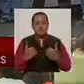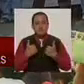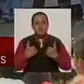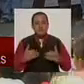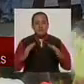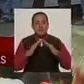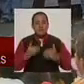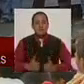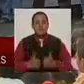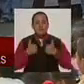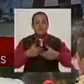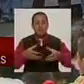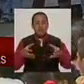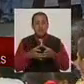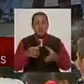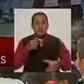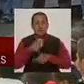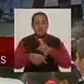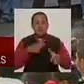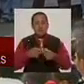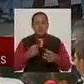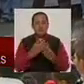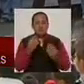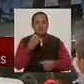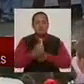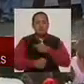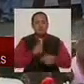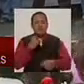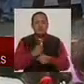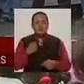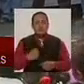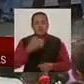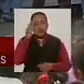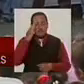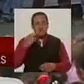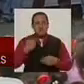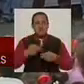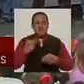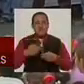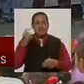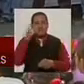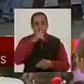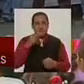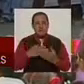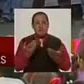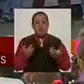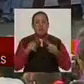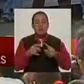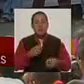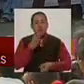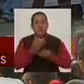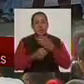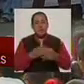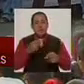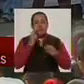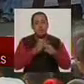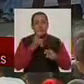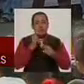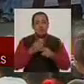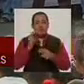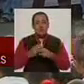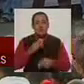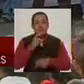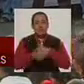etnia Awajum. Y es que por muchos años había el inconveniente al redactar los nombres de estas personas. Se